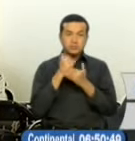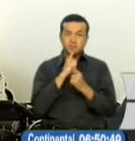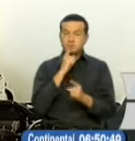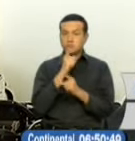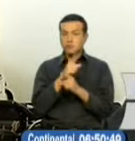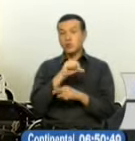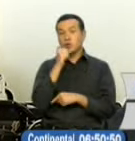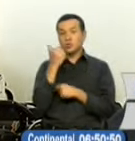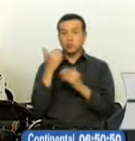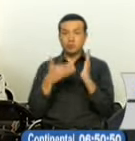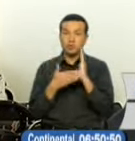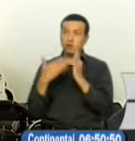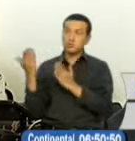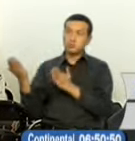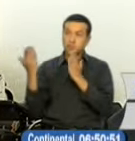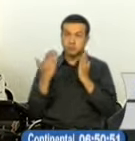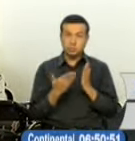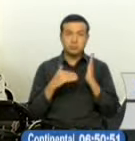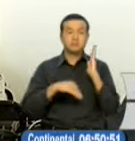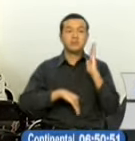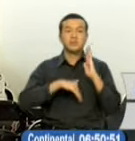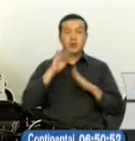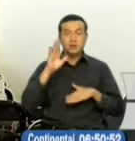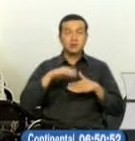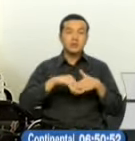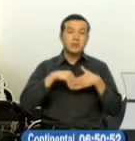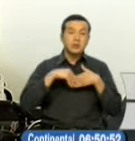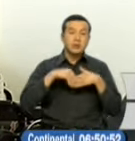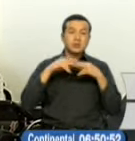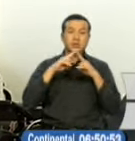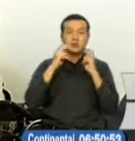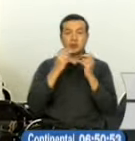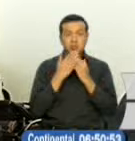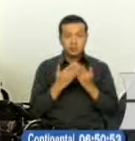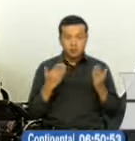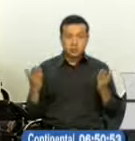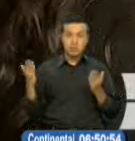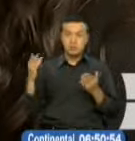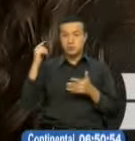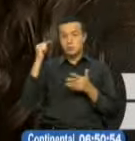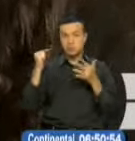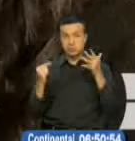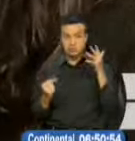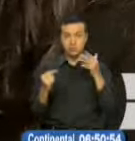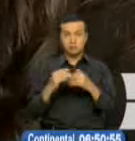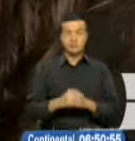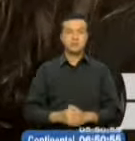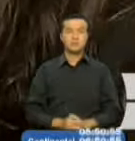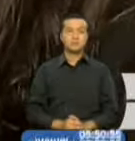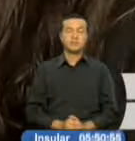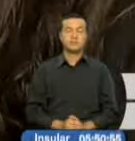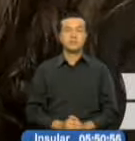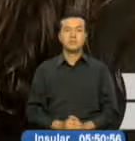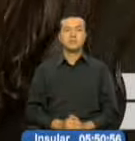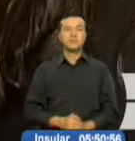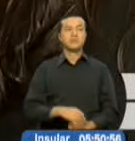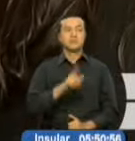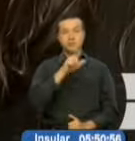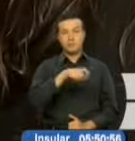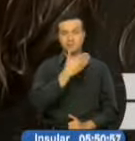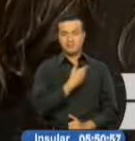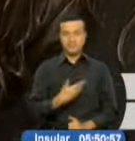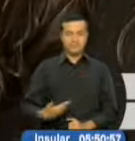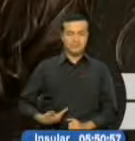otros modelos y ser bastante más flexibles en cuanto a la gama de producto que podemos ofrecer. Genaro Valdeón,